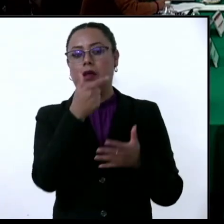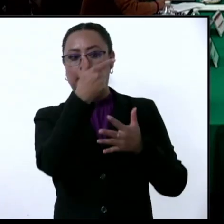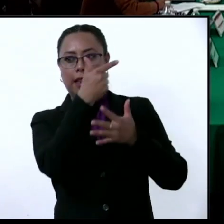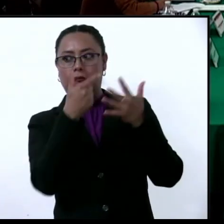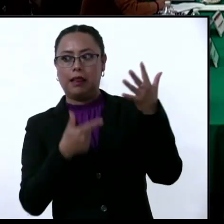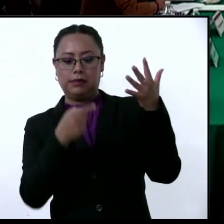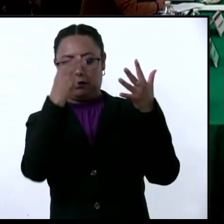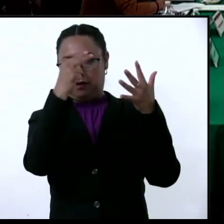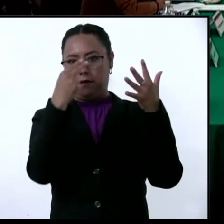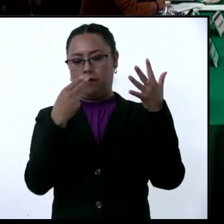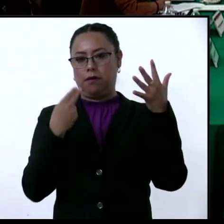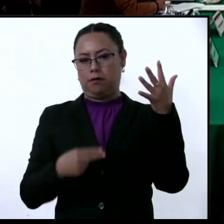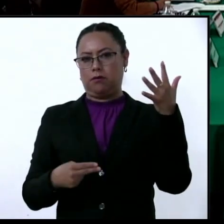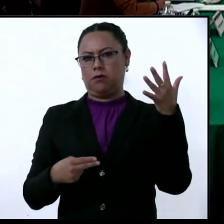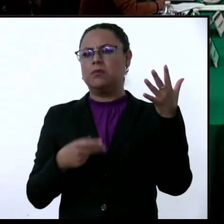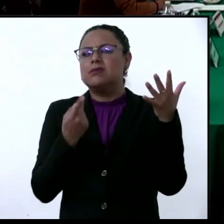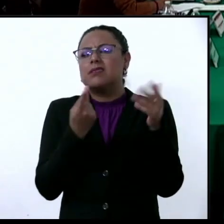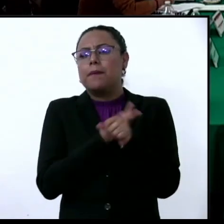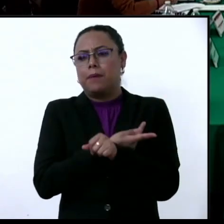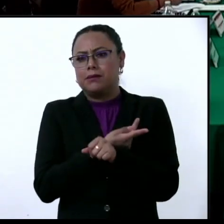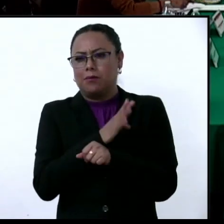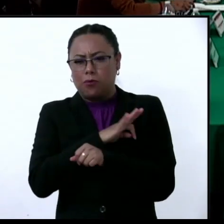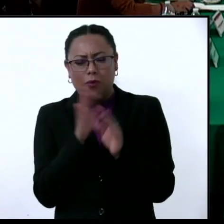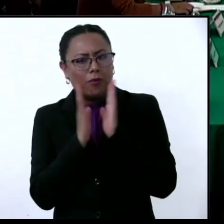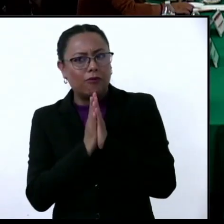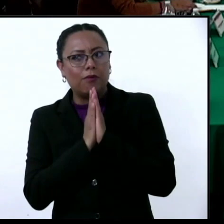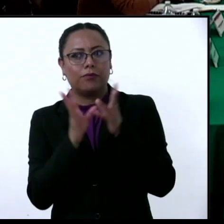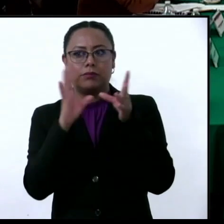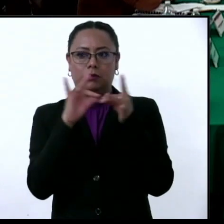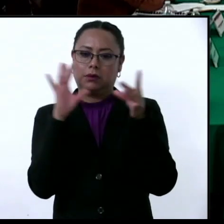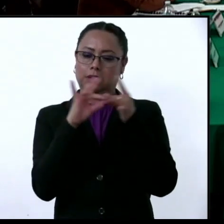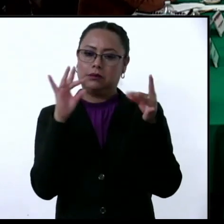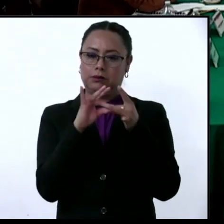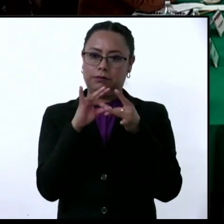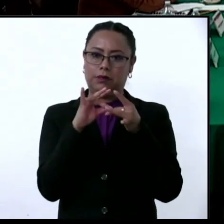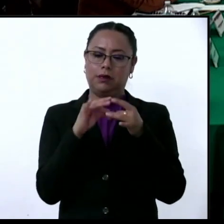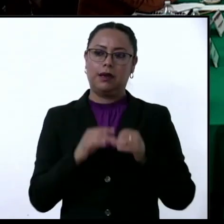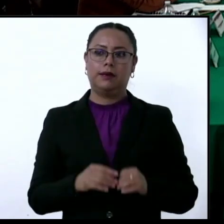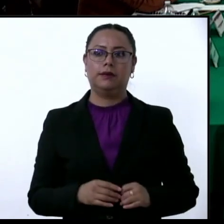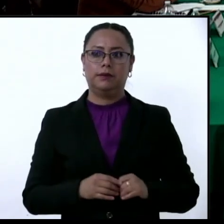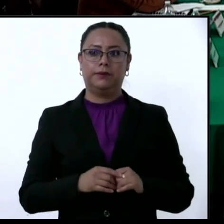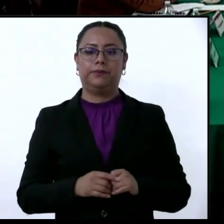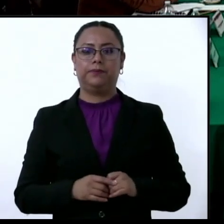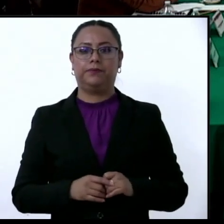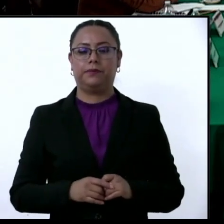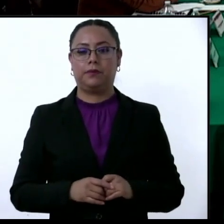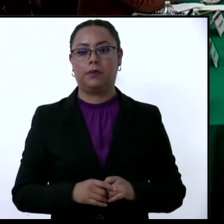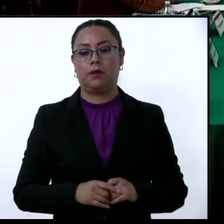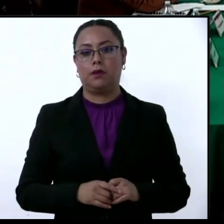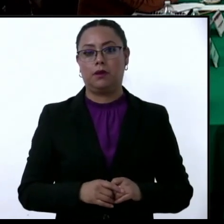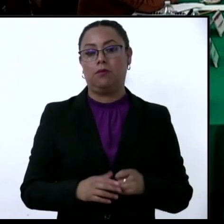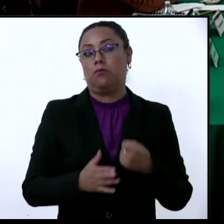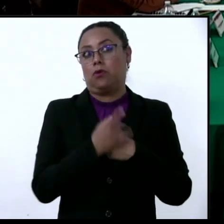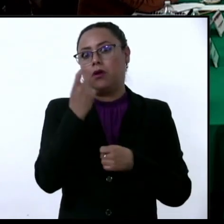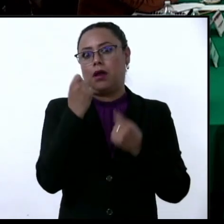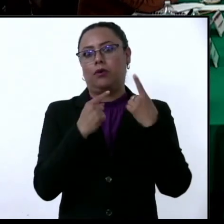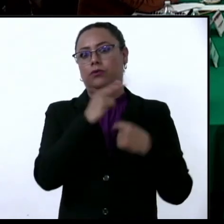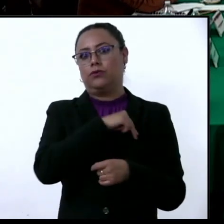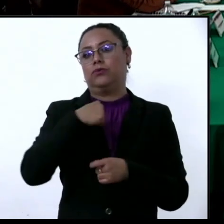pudiera dar como una explicación de, para los que no tengan o no tengamos